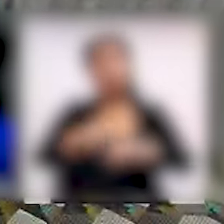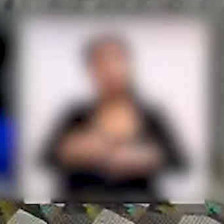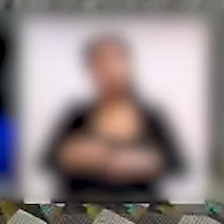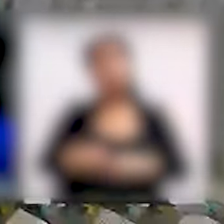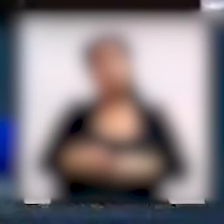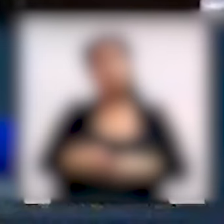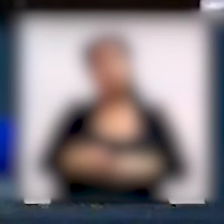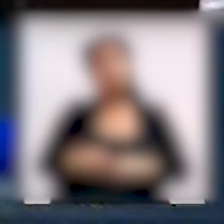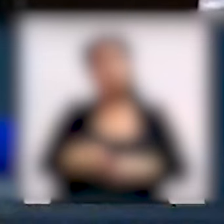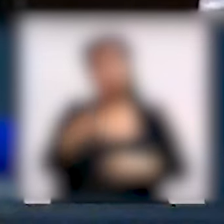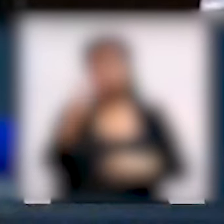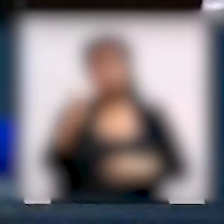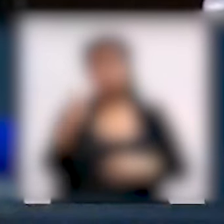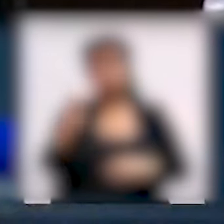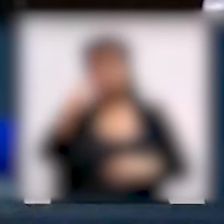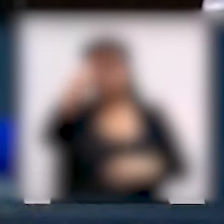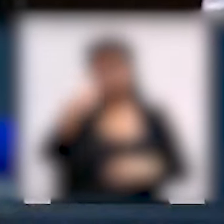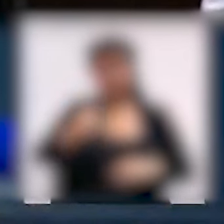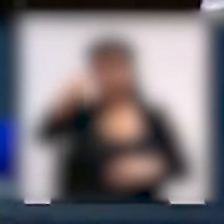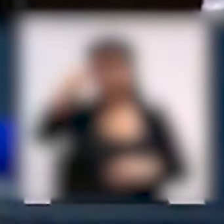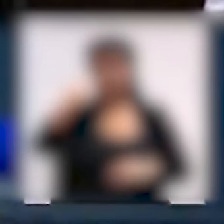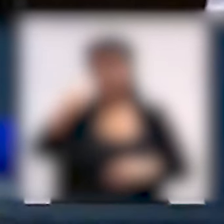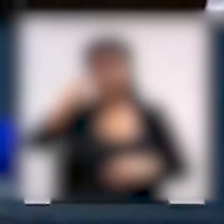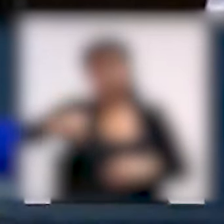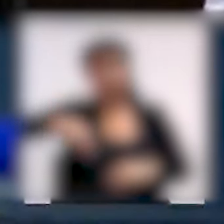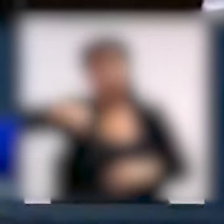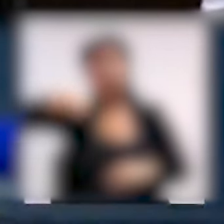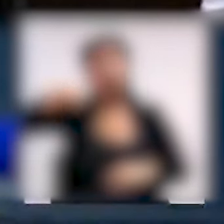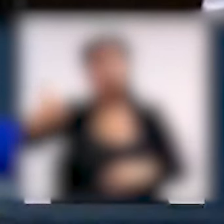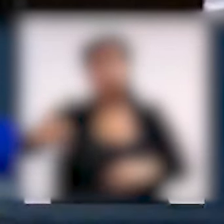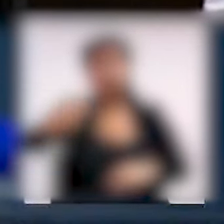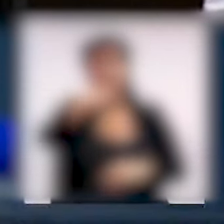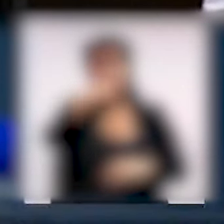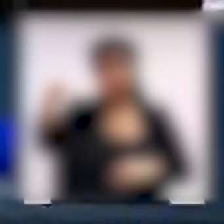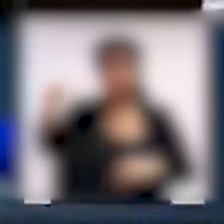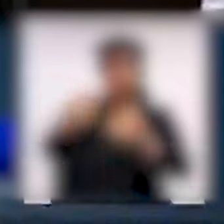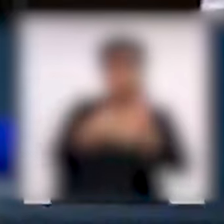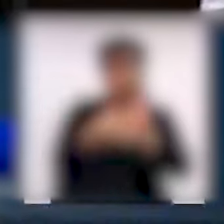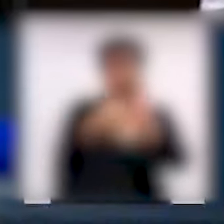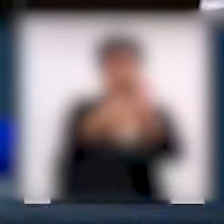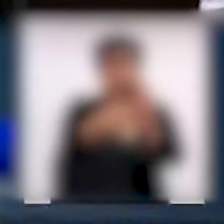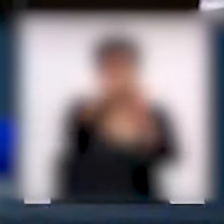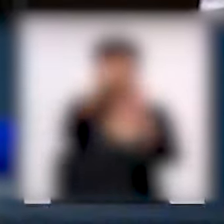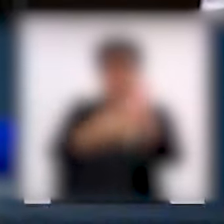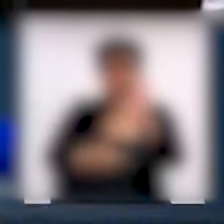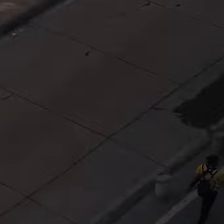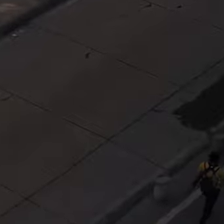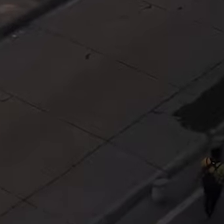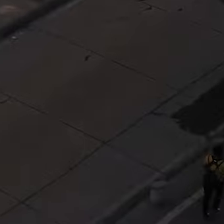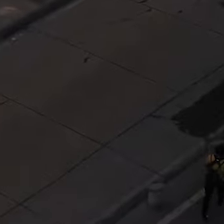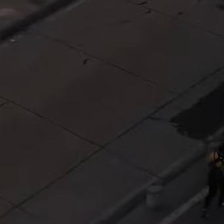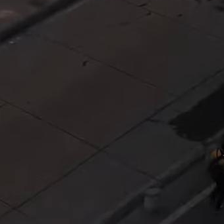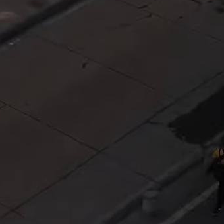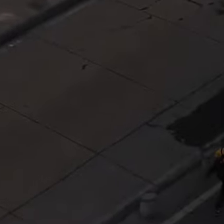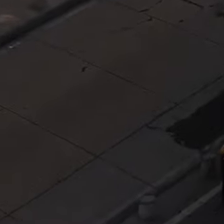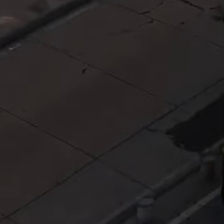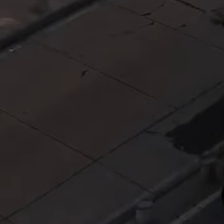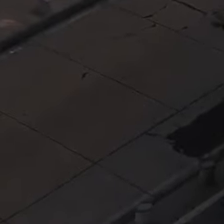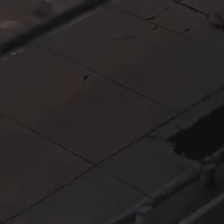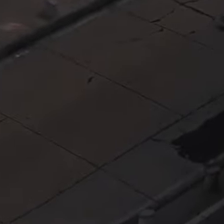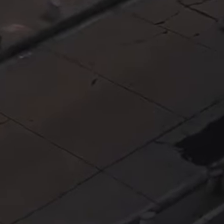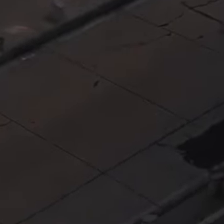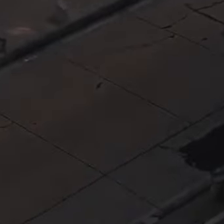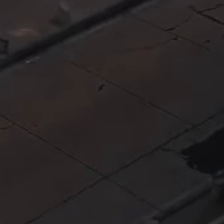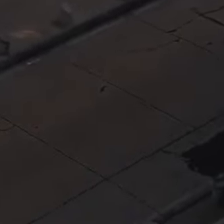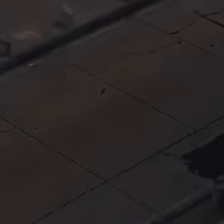reprogramar la audiencia para escuchar a Los denunciantes la cual está prevista para el próximo jueves 23 de mayo a las 14 horas Asimismo se ha programado que el